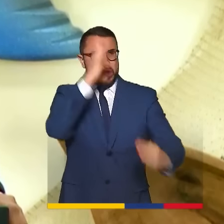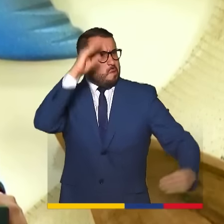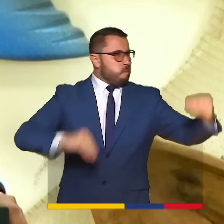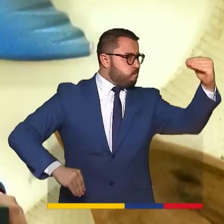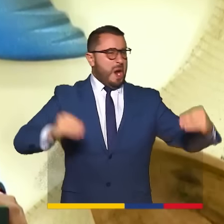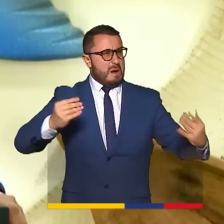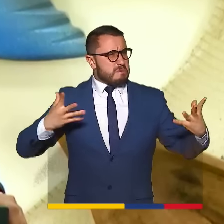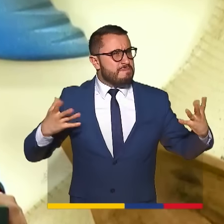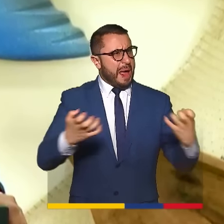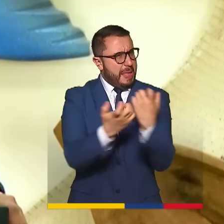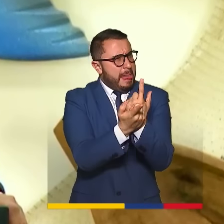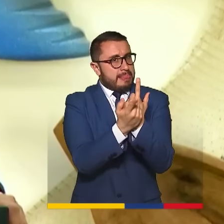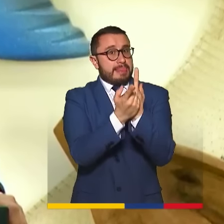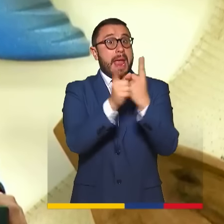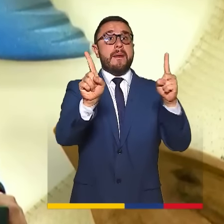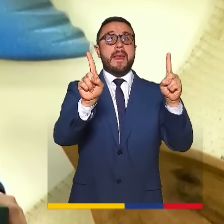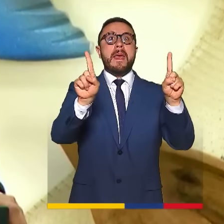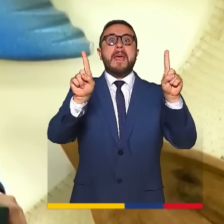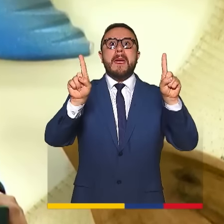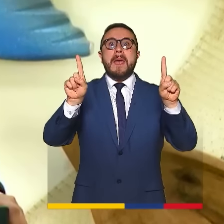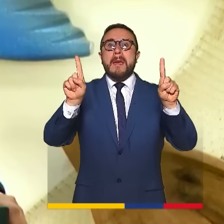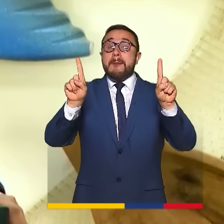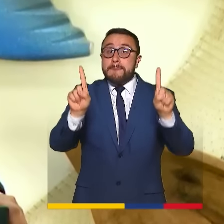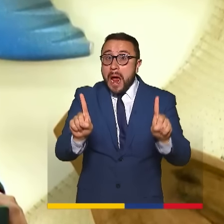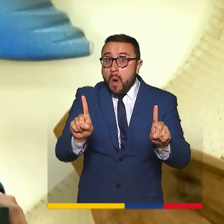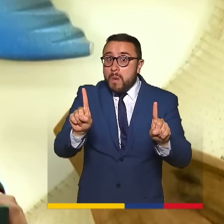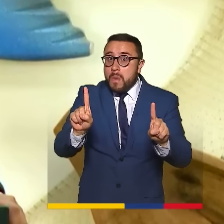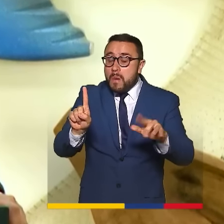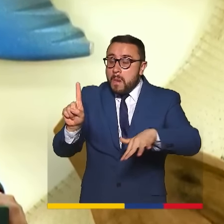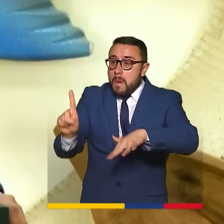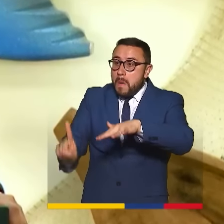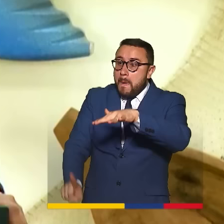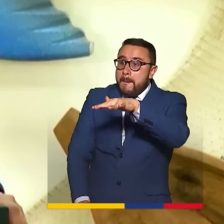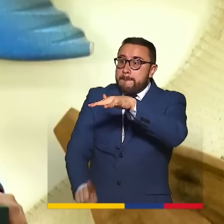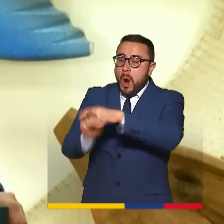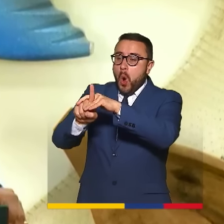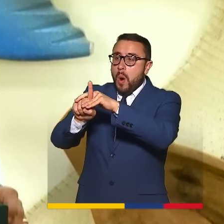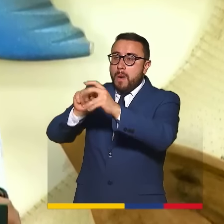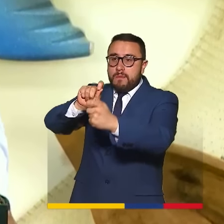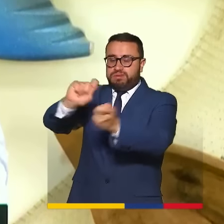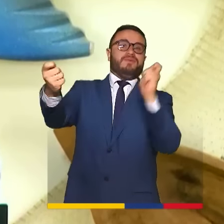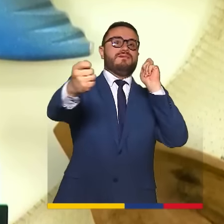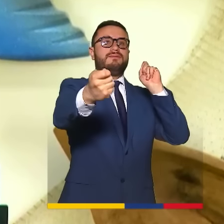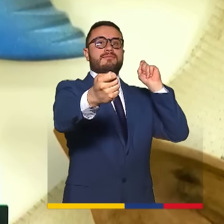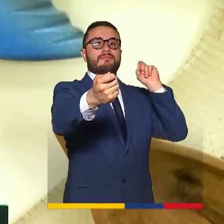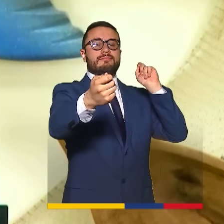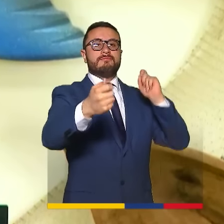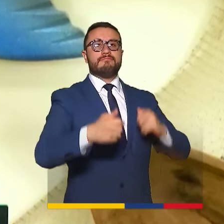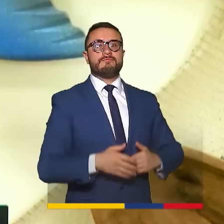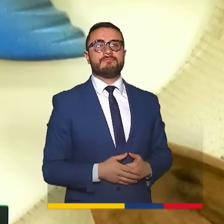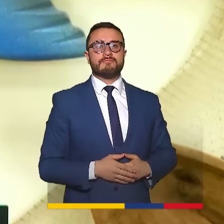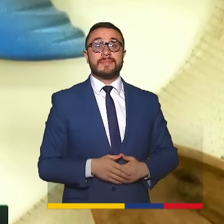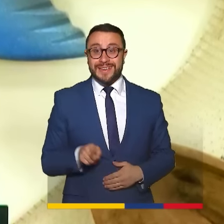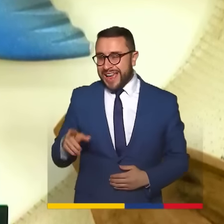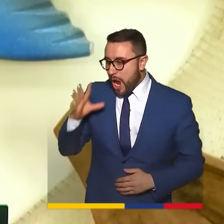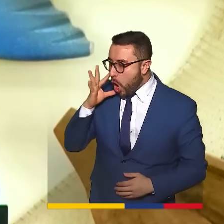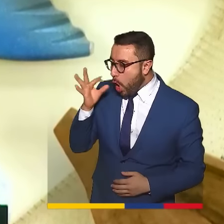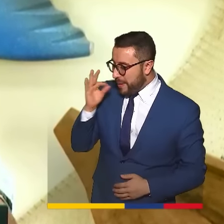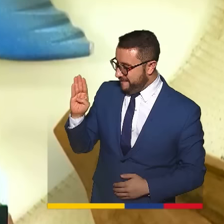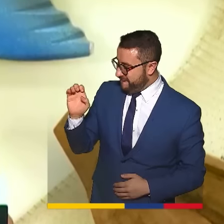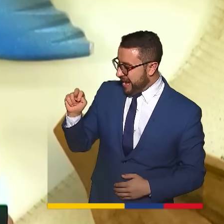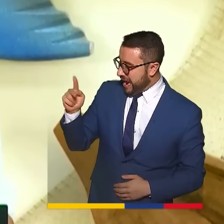La historia cambió de un momento a otro. A Bencos Biojó se le olvidó, no se le enseñó en